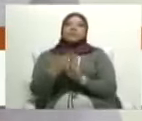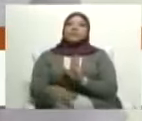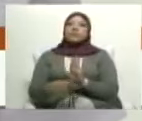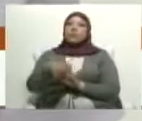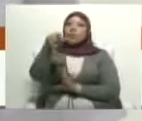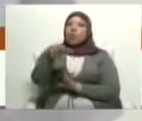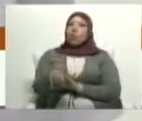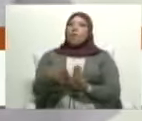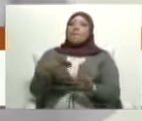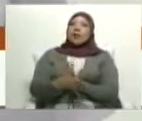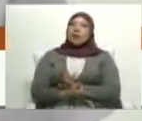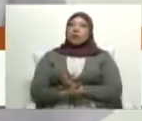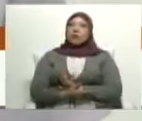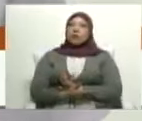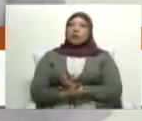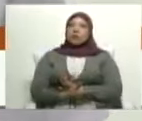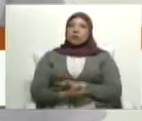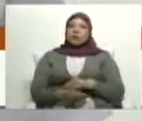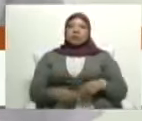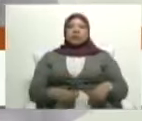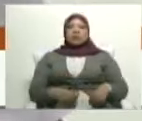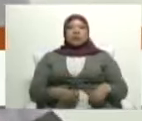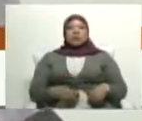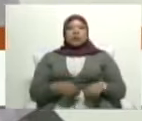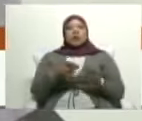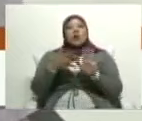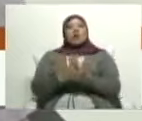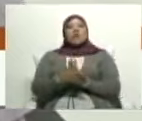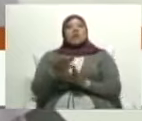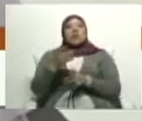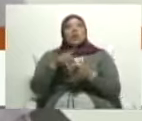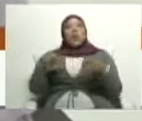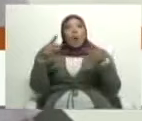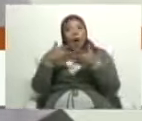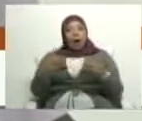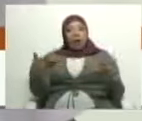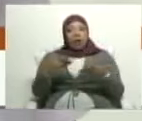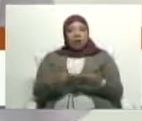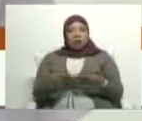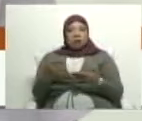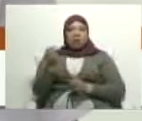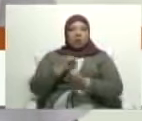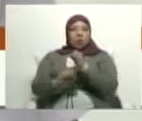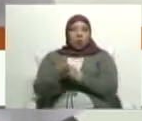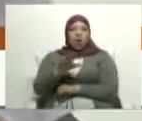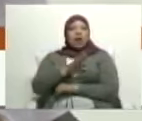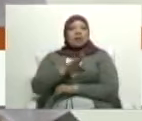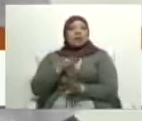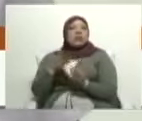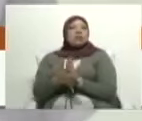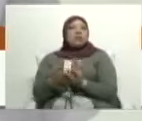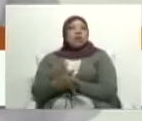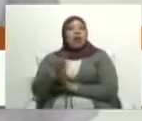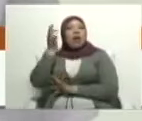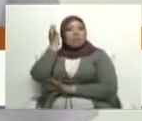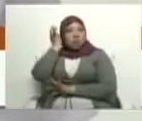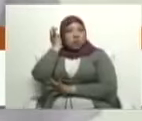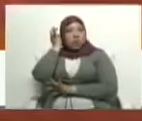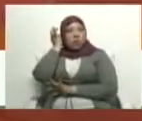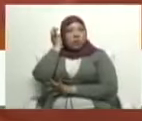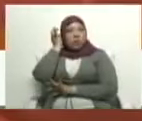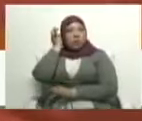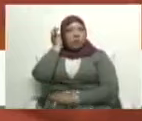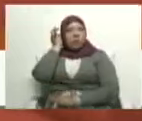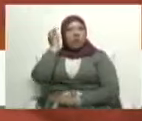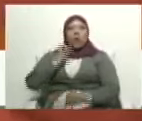Humanos. Y yo quería leerles este párrafo porque nos define. Las mujeres